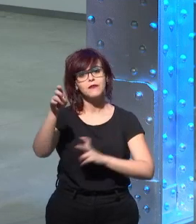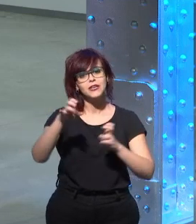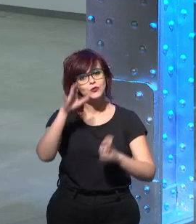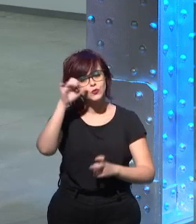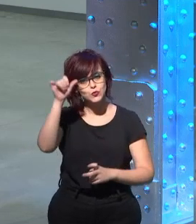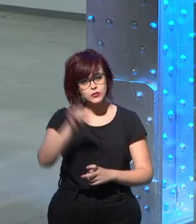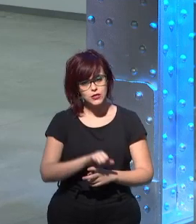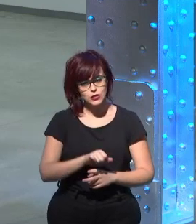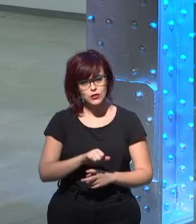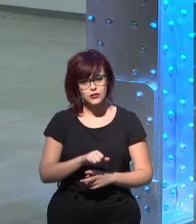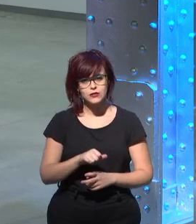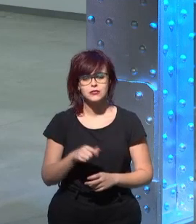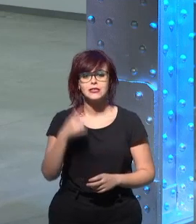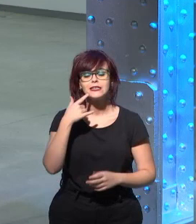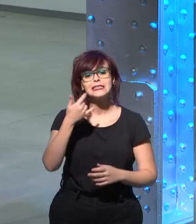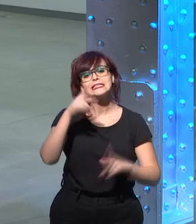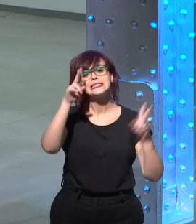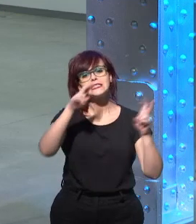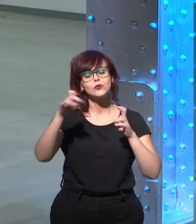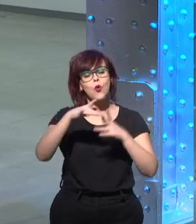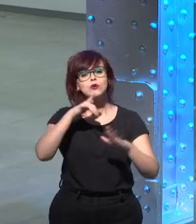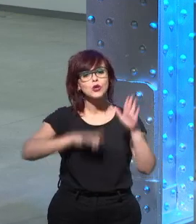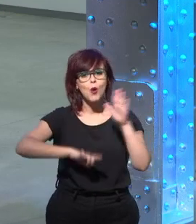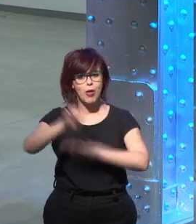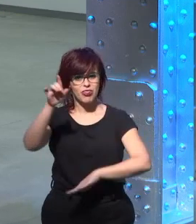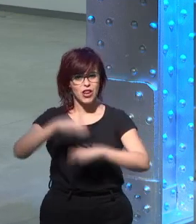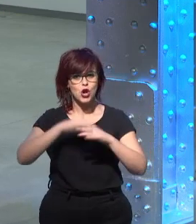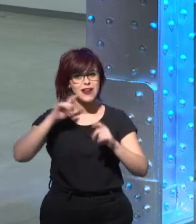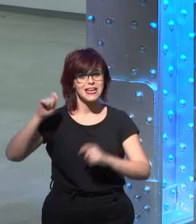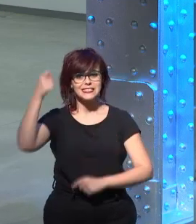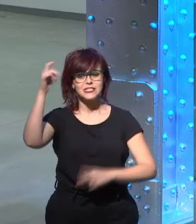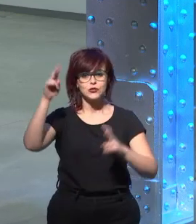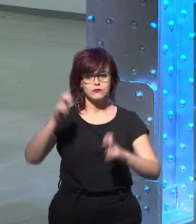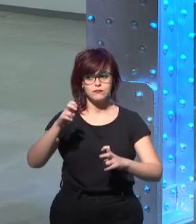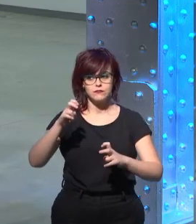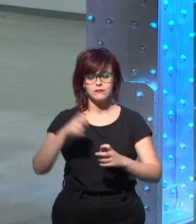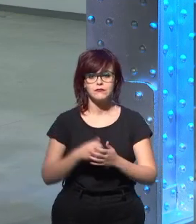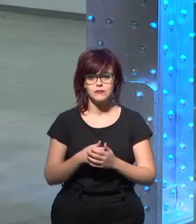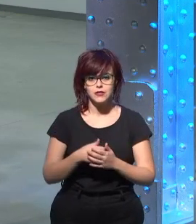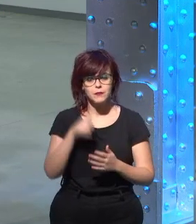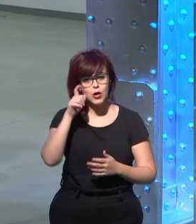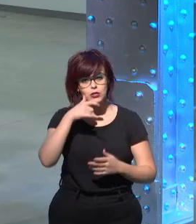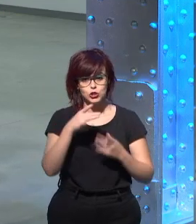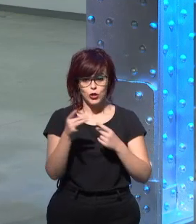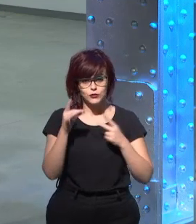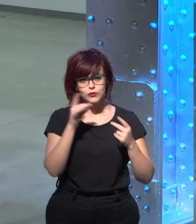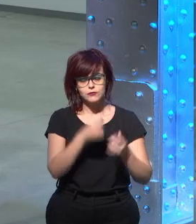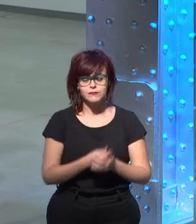escuchándonos. El título de mi ponencia es ¿Cómo avanzar con éxito hacia la digitalización? No va, no le he tocado